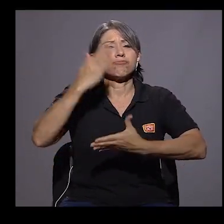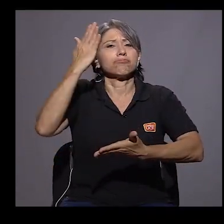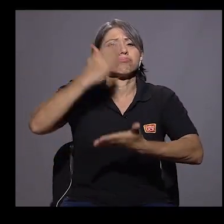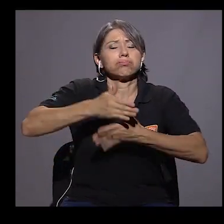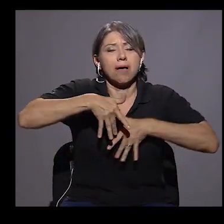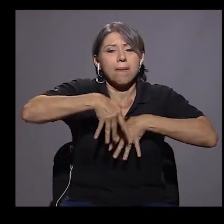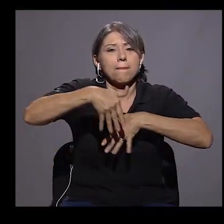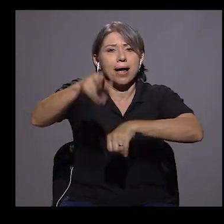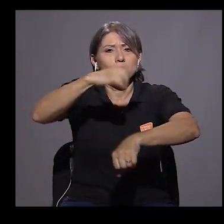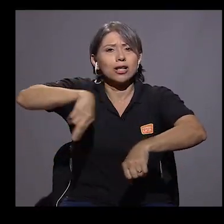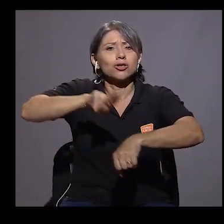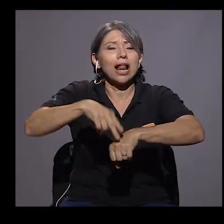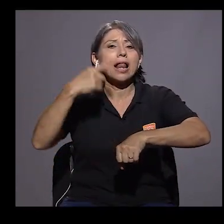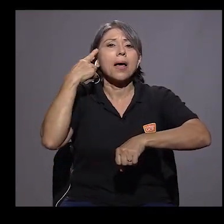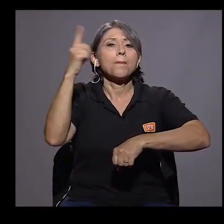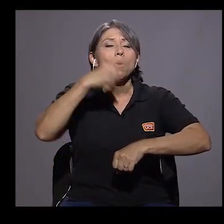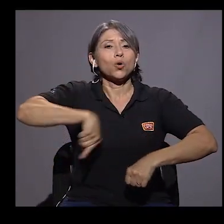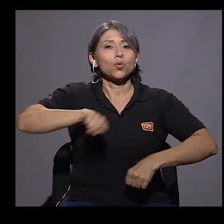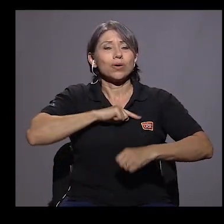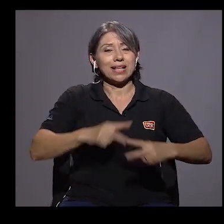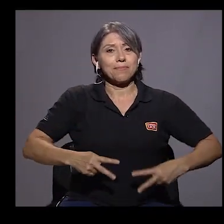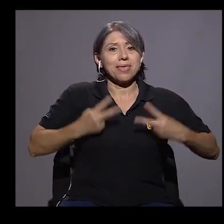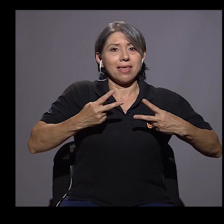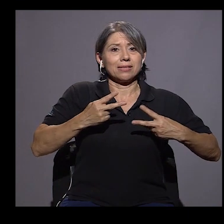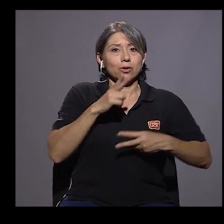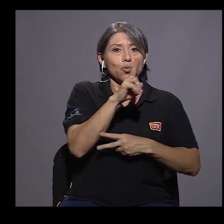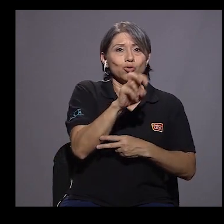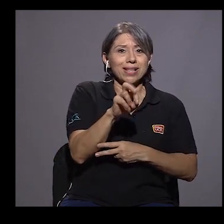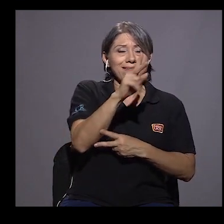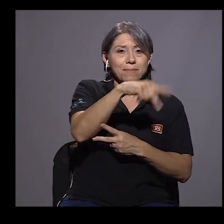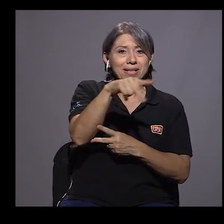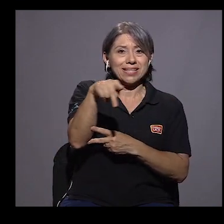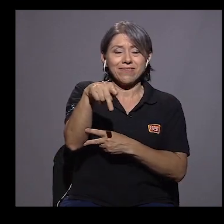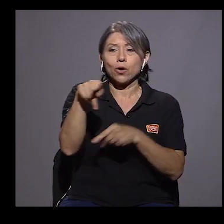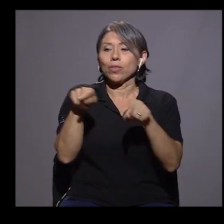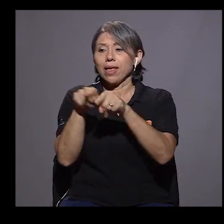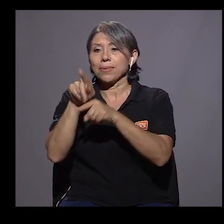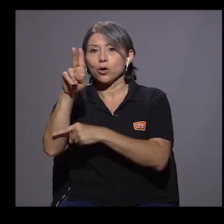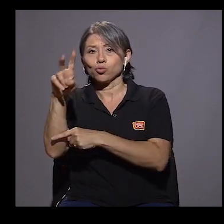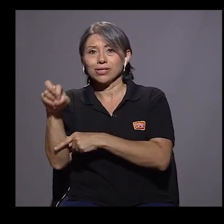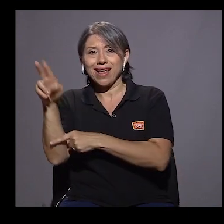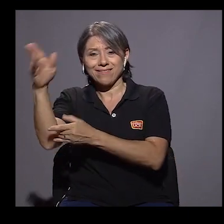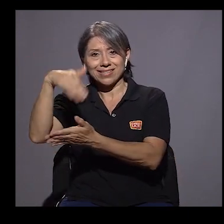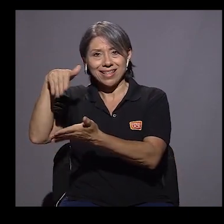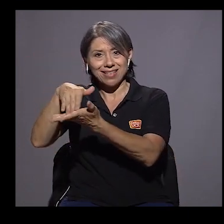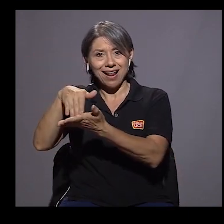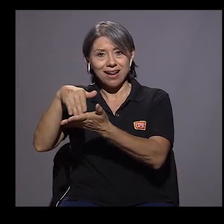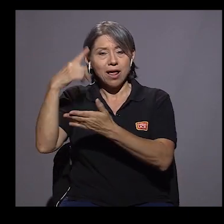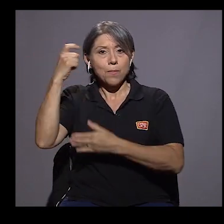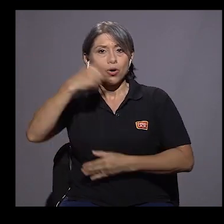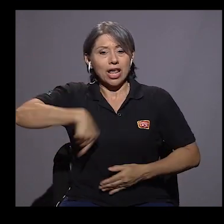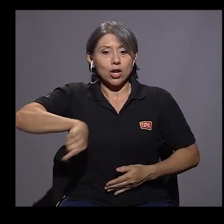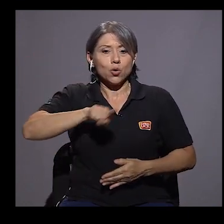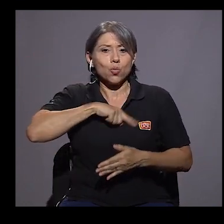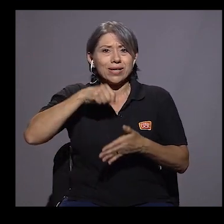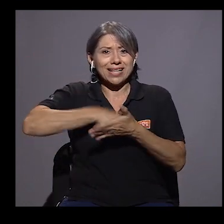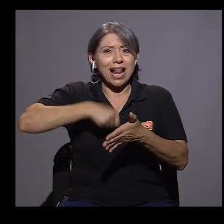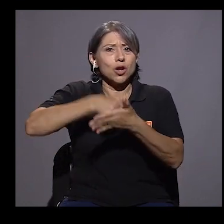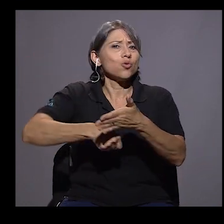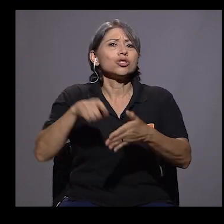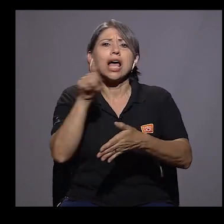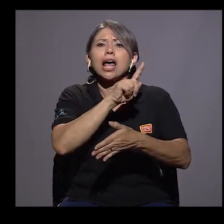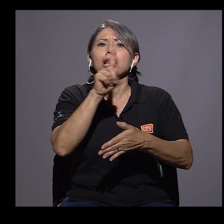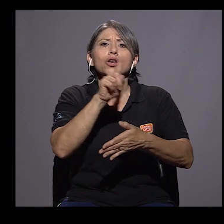y manifiesten en paro nacional por nuestras vidas, del Pacífico y UCR, que ya nuestra